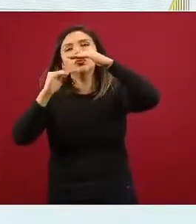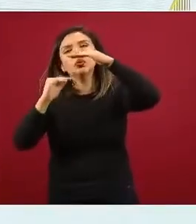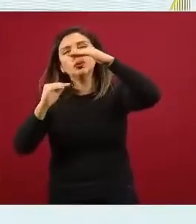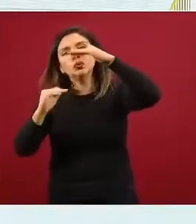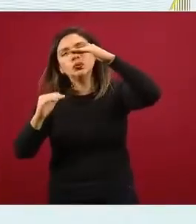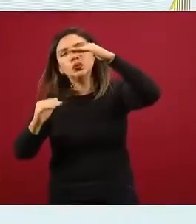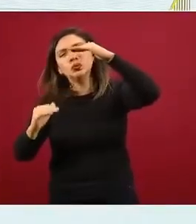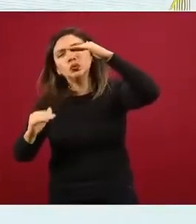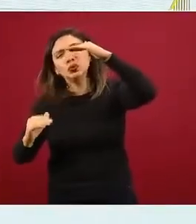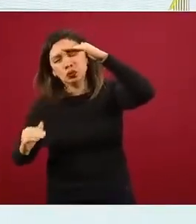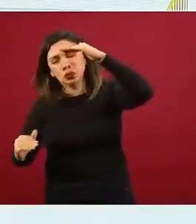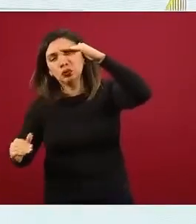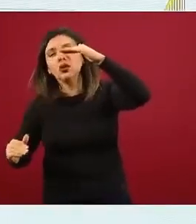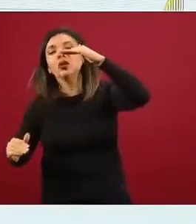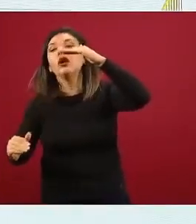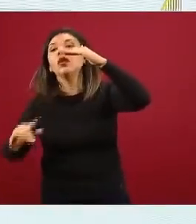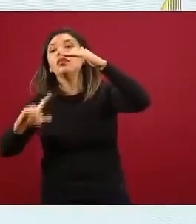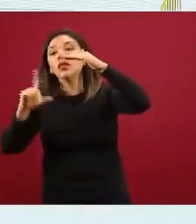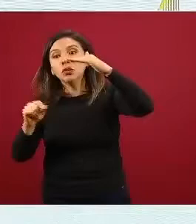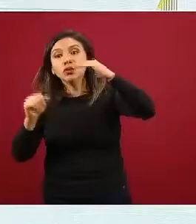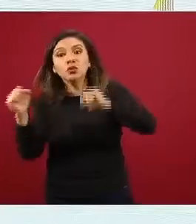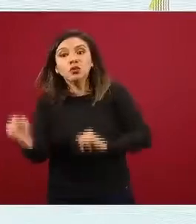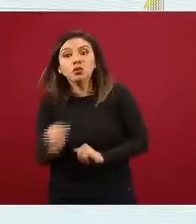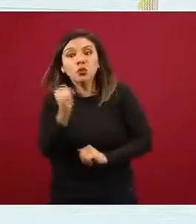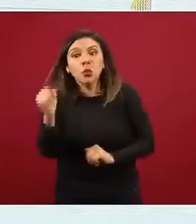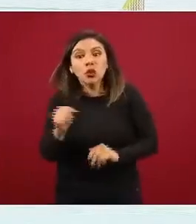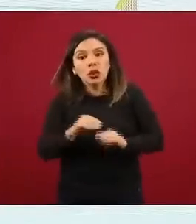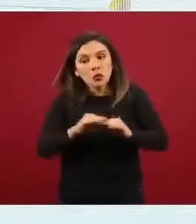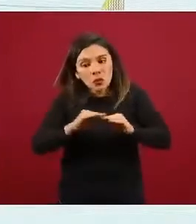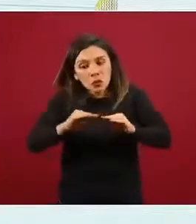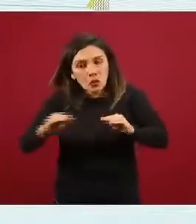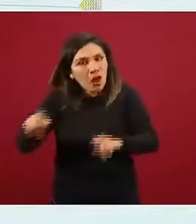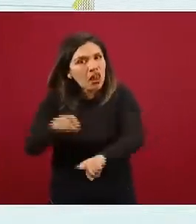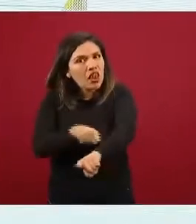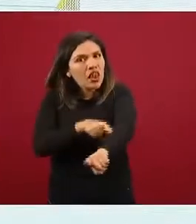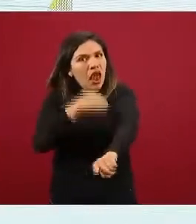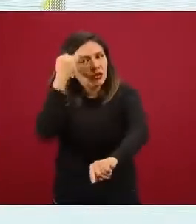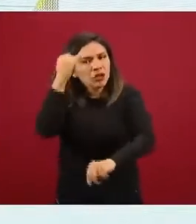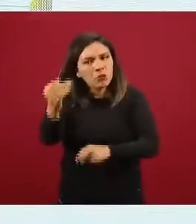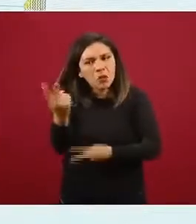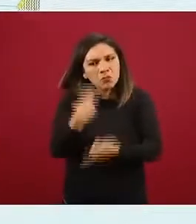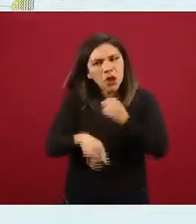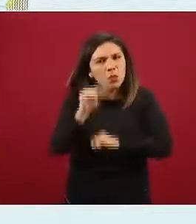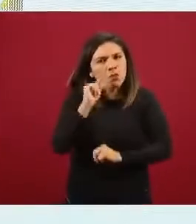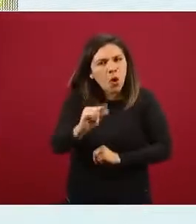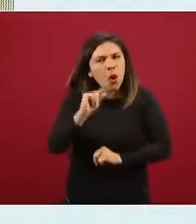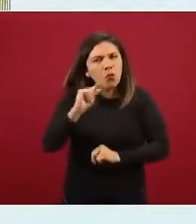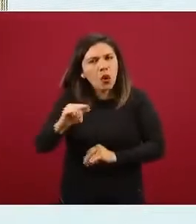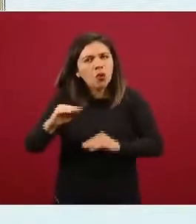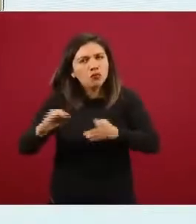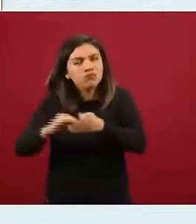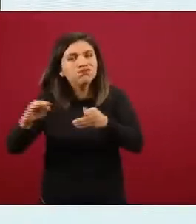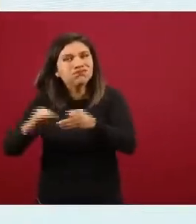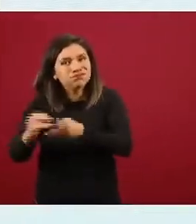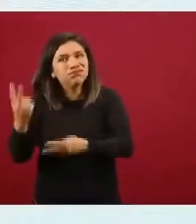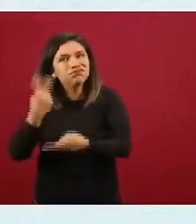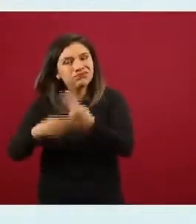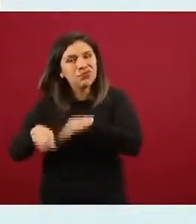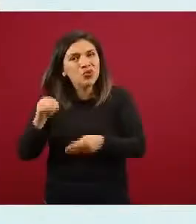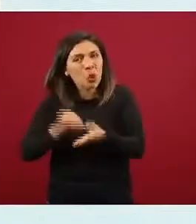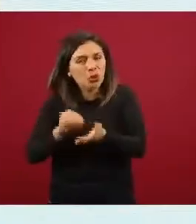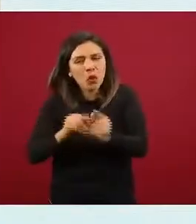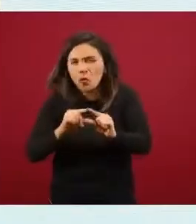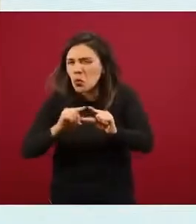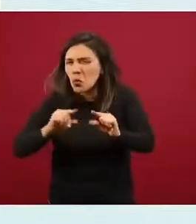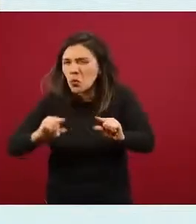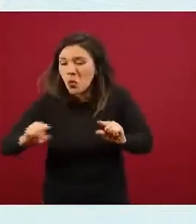descender, y luego han tenido afortunadamente un periodo muy largo de pocos casos, pero persistió la epidemia,